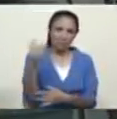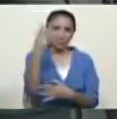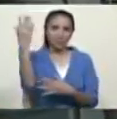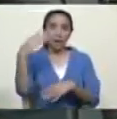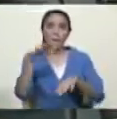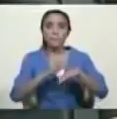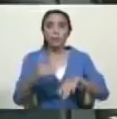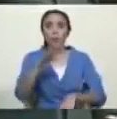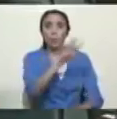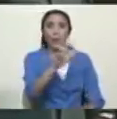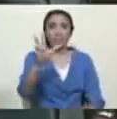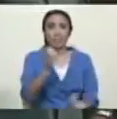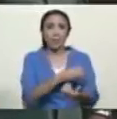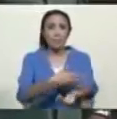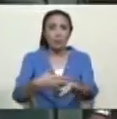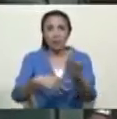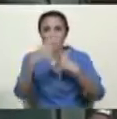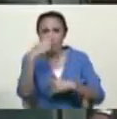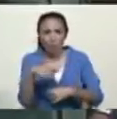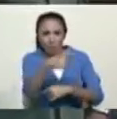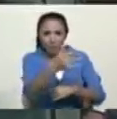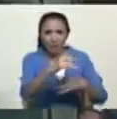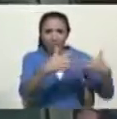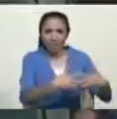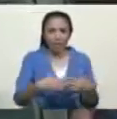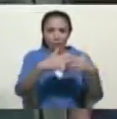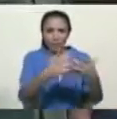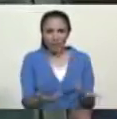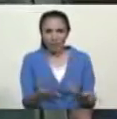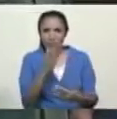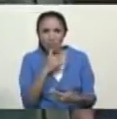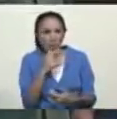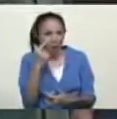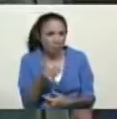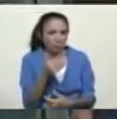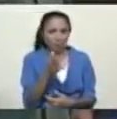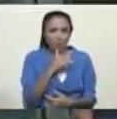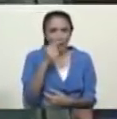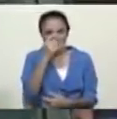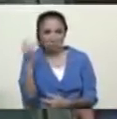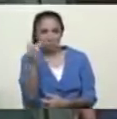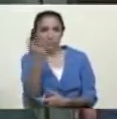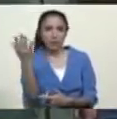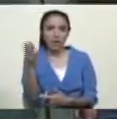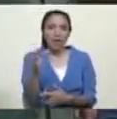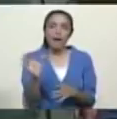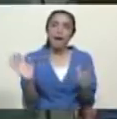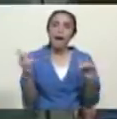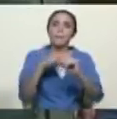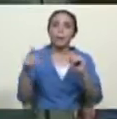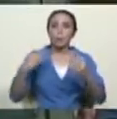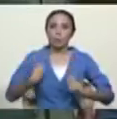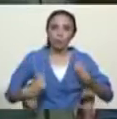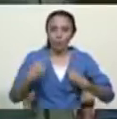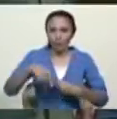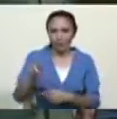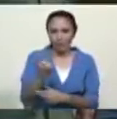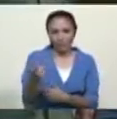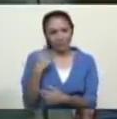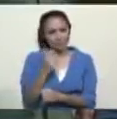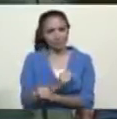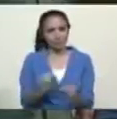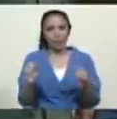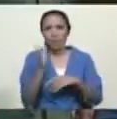43 millones de pobres en Estados Unidos. Ah, están preocupados porque no